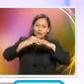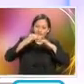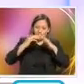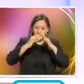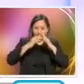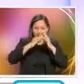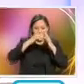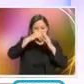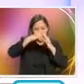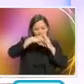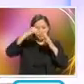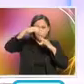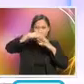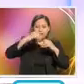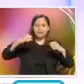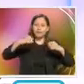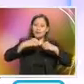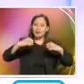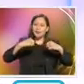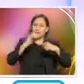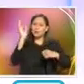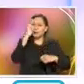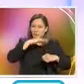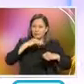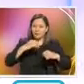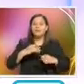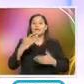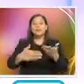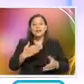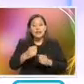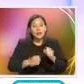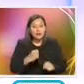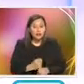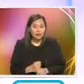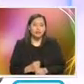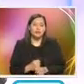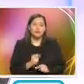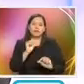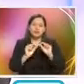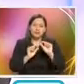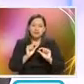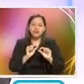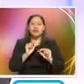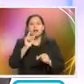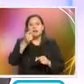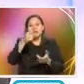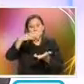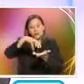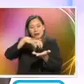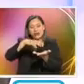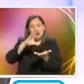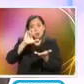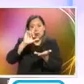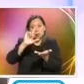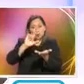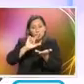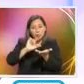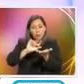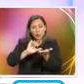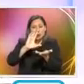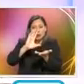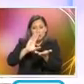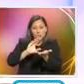ese movimiento adecuado. Ok. Con el paso de los años empieza a producirse menos cantidad de este líquido y